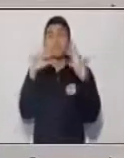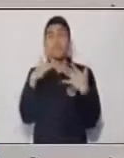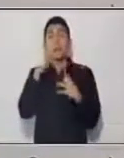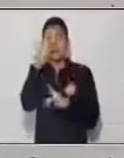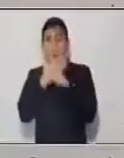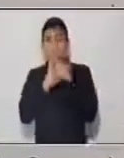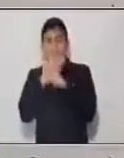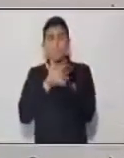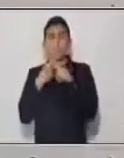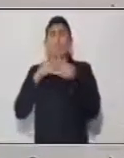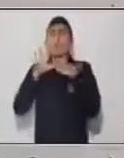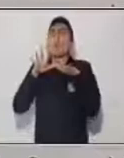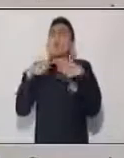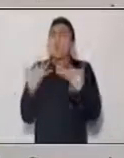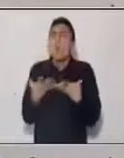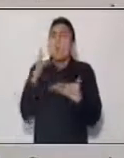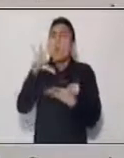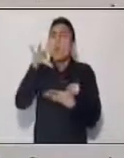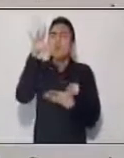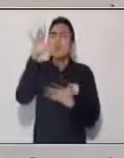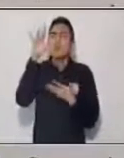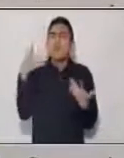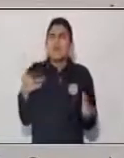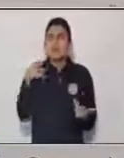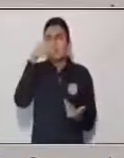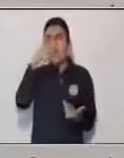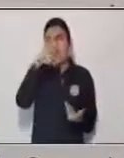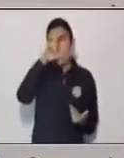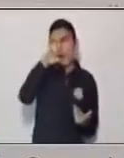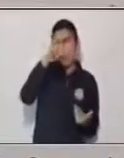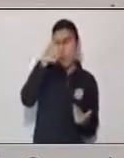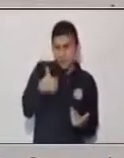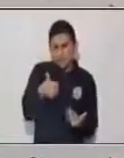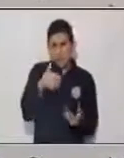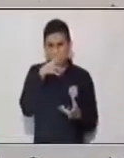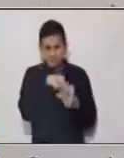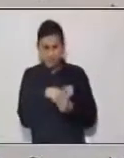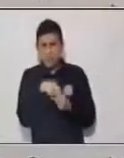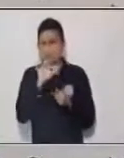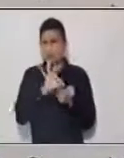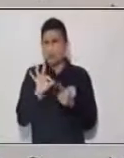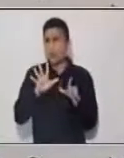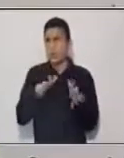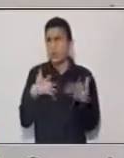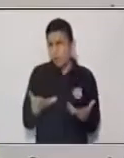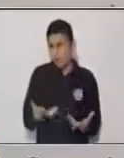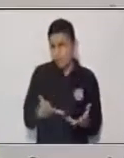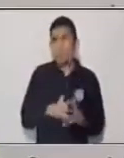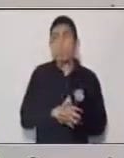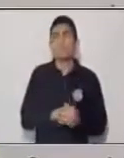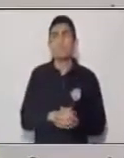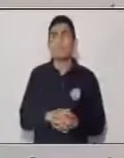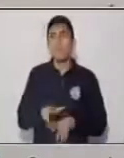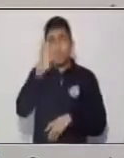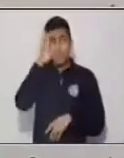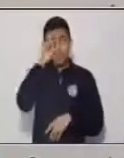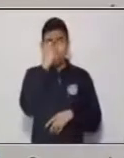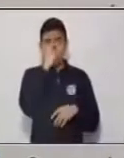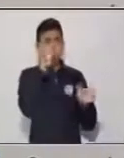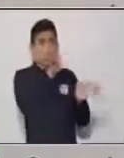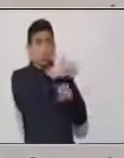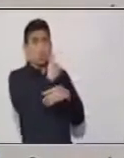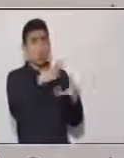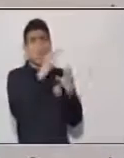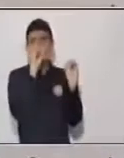sí, ¿cómo encontrar esta área bajo esa función? Porque no hay ninguna